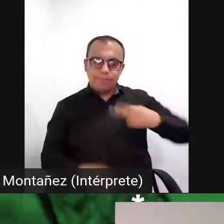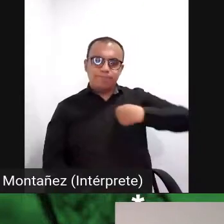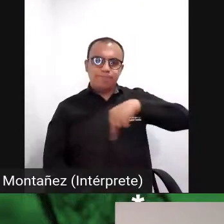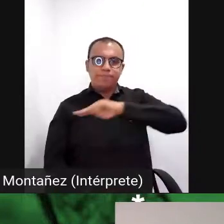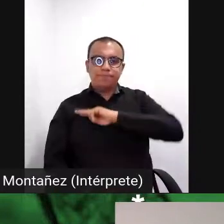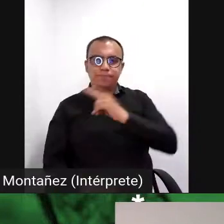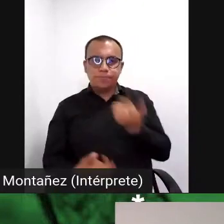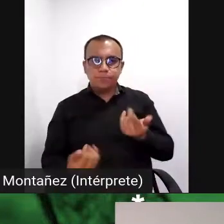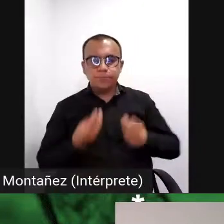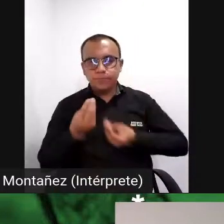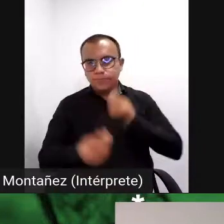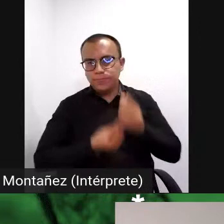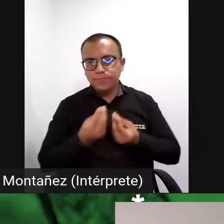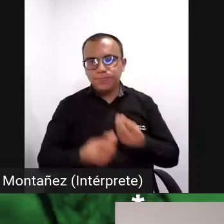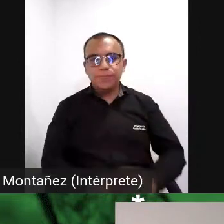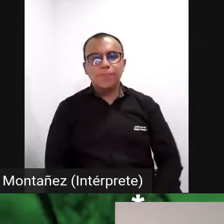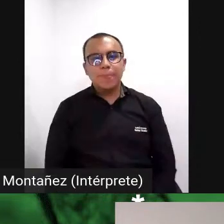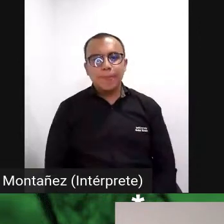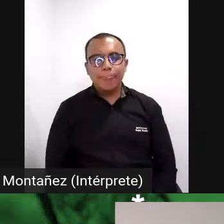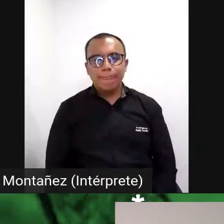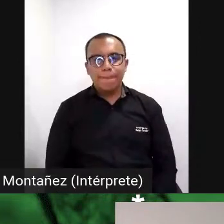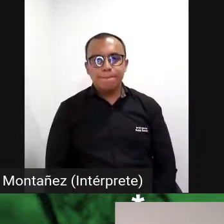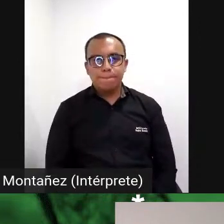gracias a ellos también.